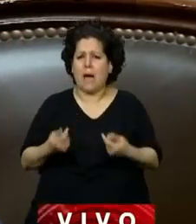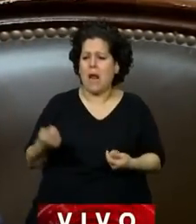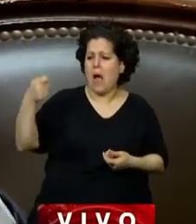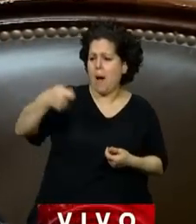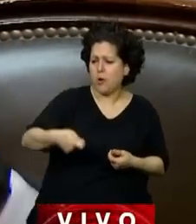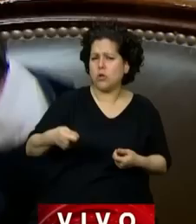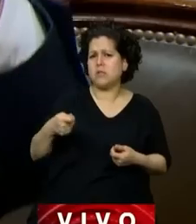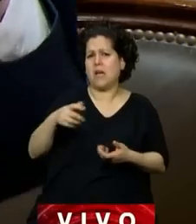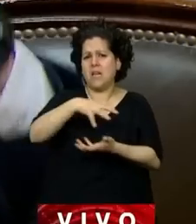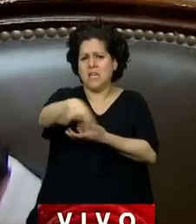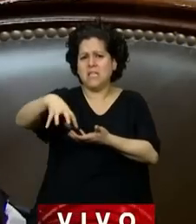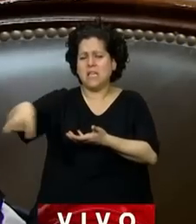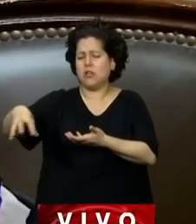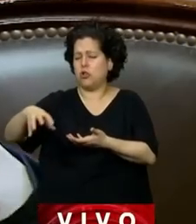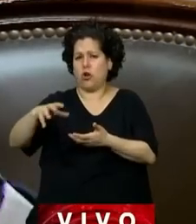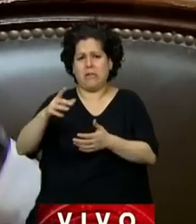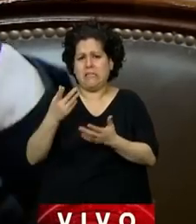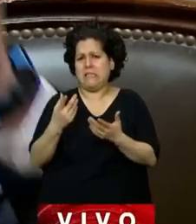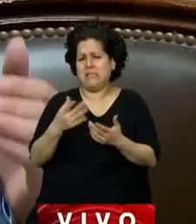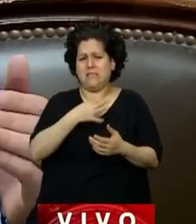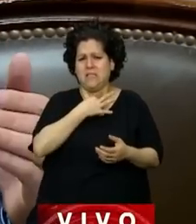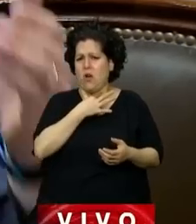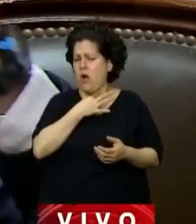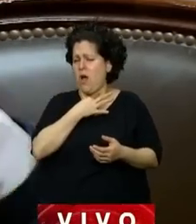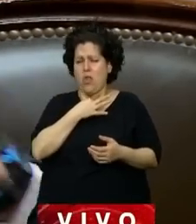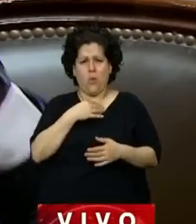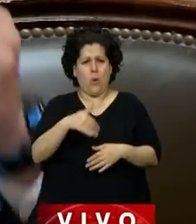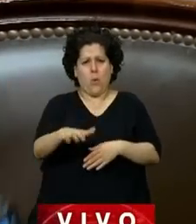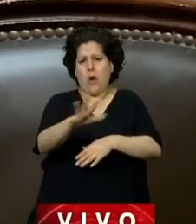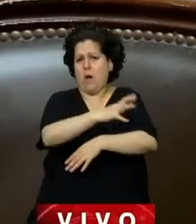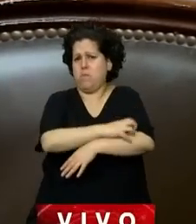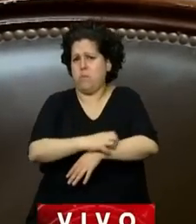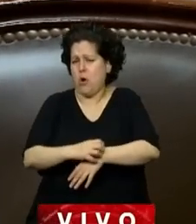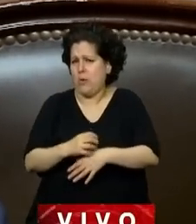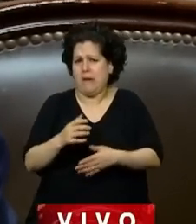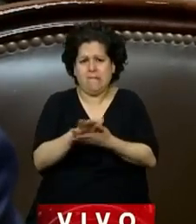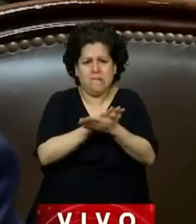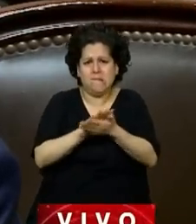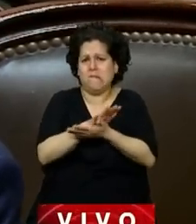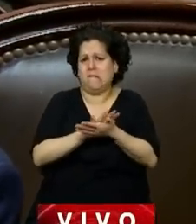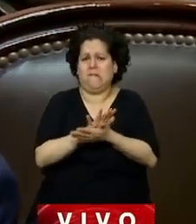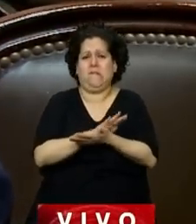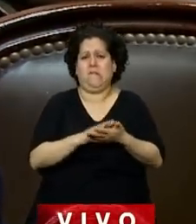esos sectores medios que están rascuneando para no caer a la pobreza y que puedan deducir